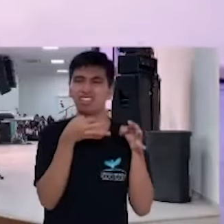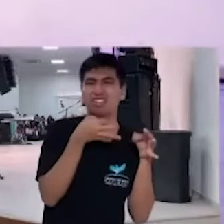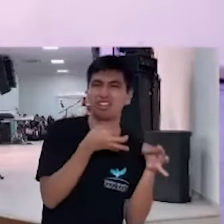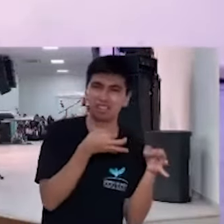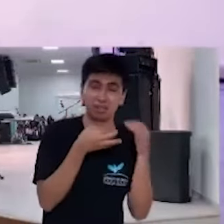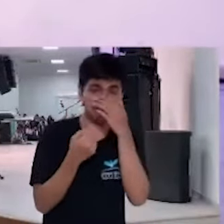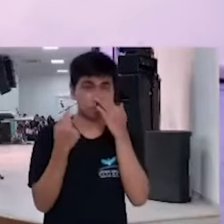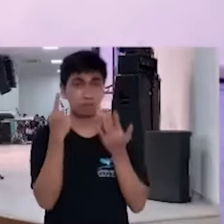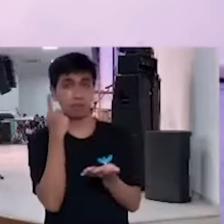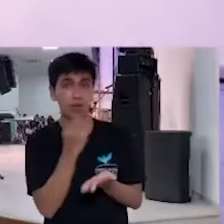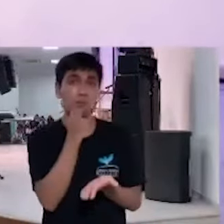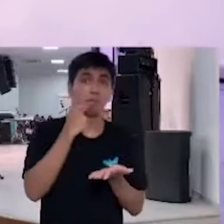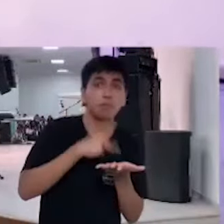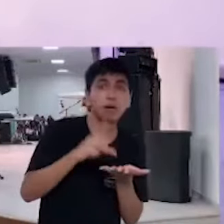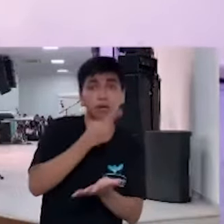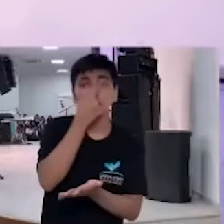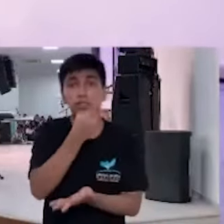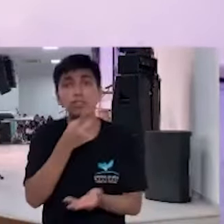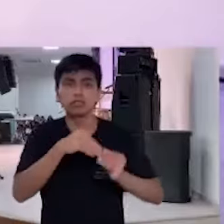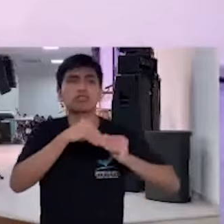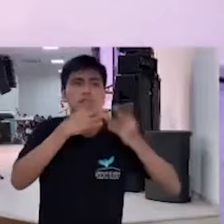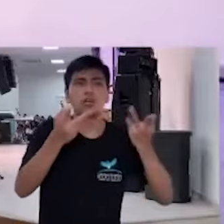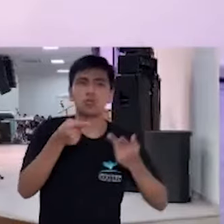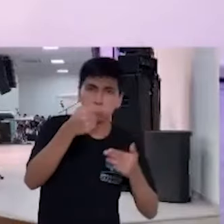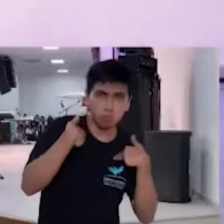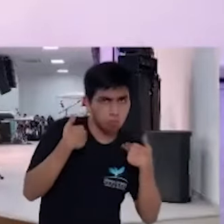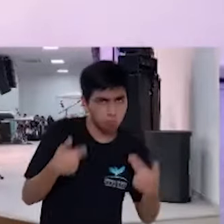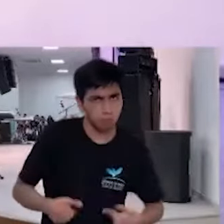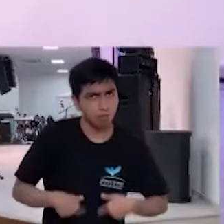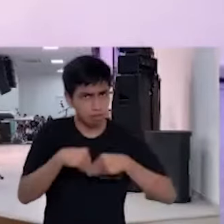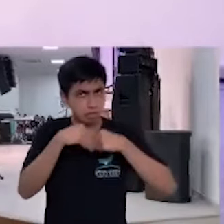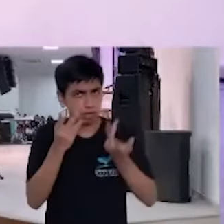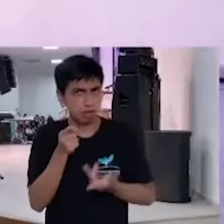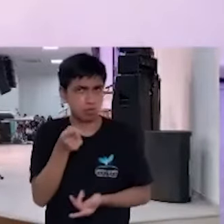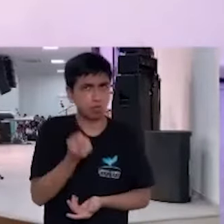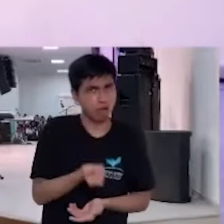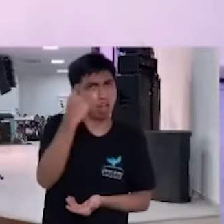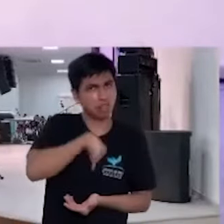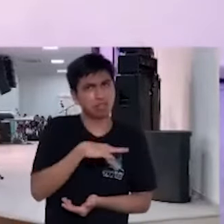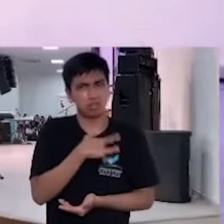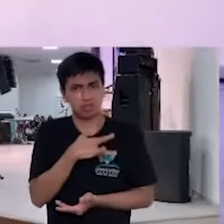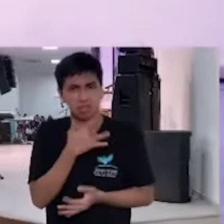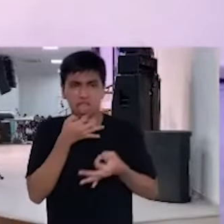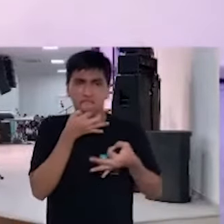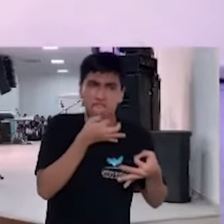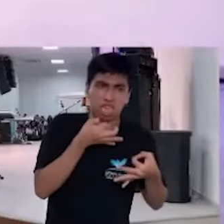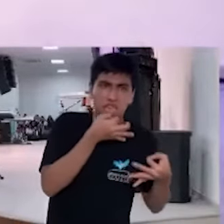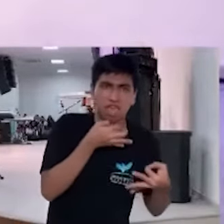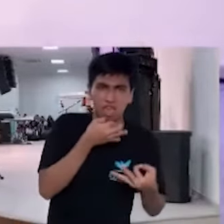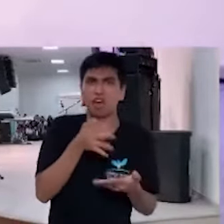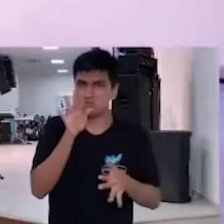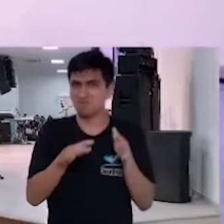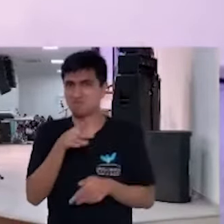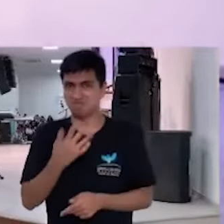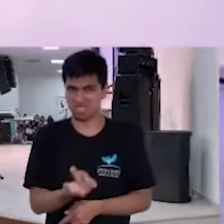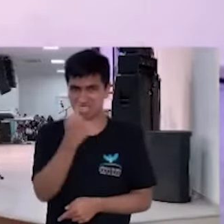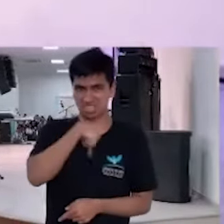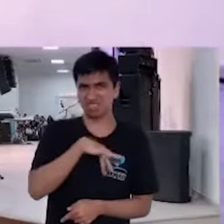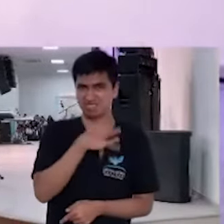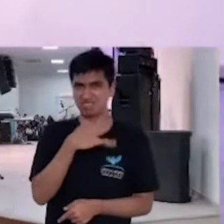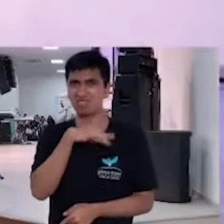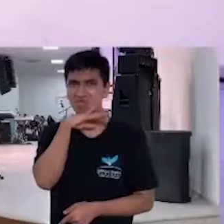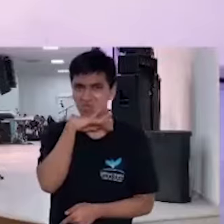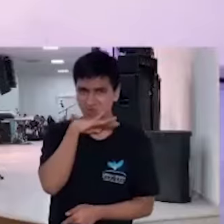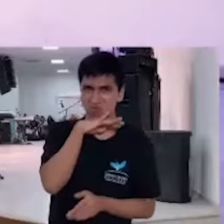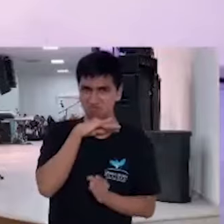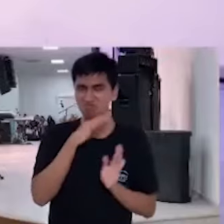carne, de los ojos, las tentaciones, esto, aquello, ok. Pero también es otra verdad que puedes y